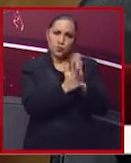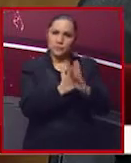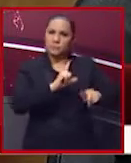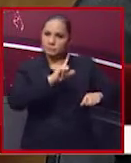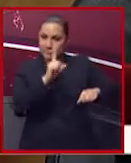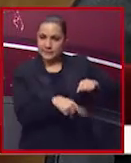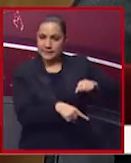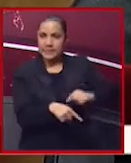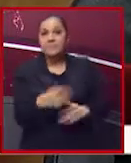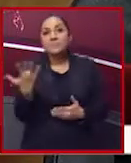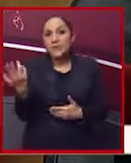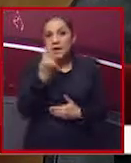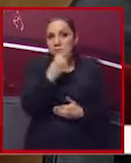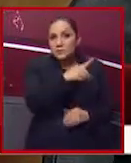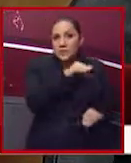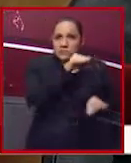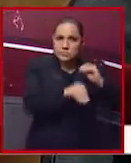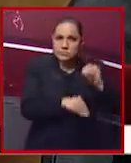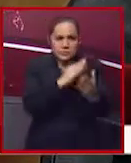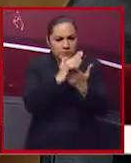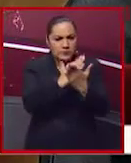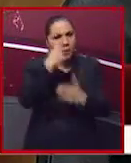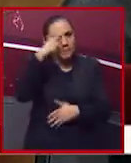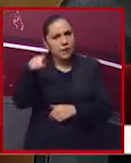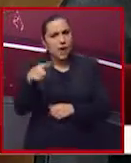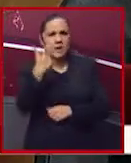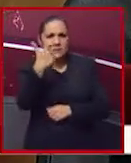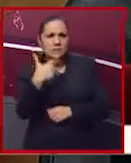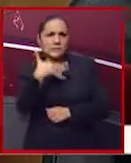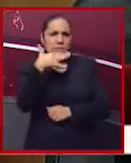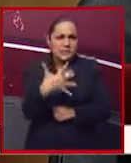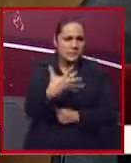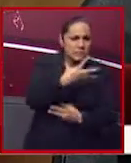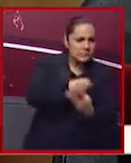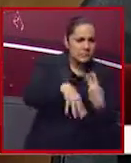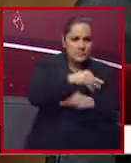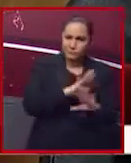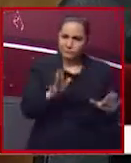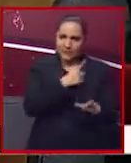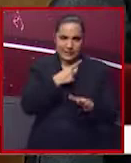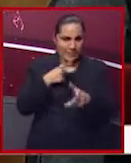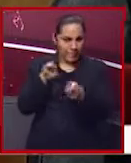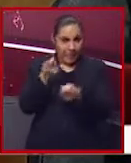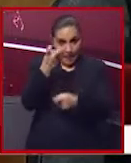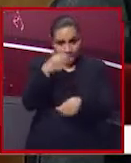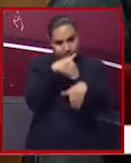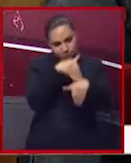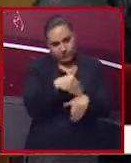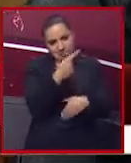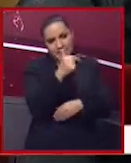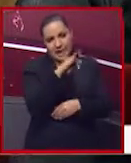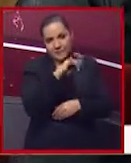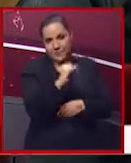nacional antilavado, primero cumpliendo las recomendaciones Gafi. Hoy en la conferencia para la dirección y programación